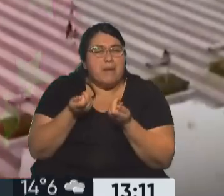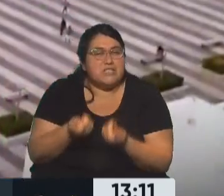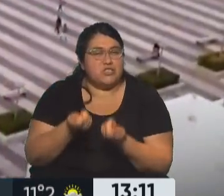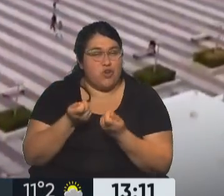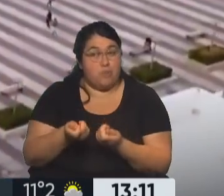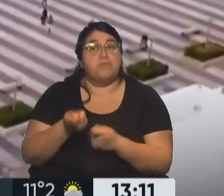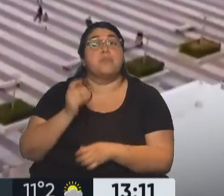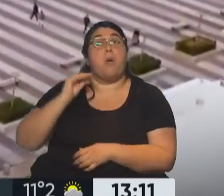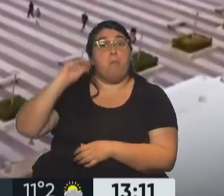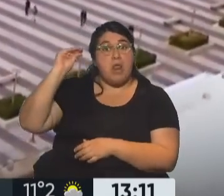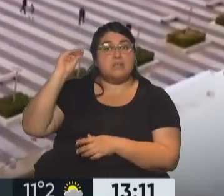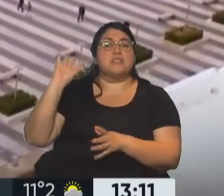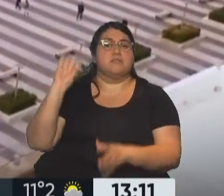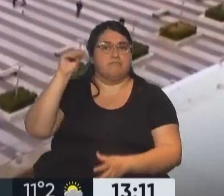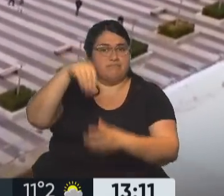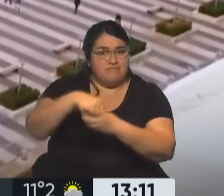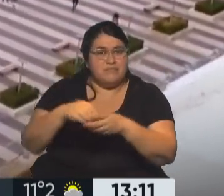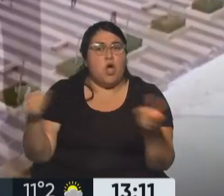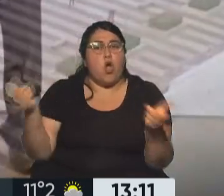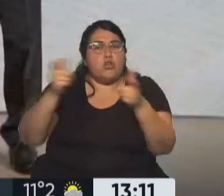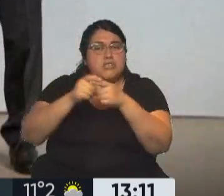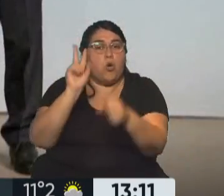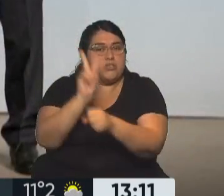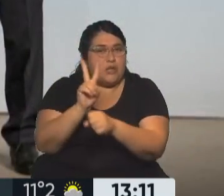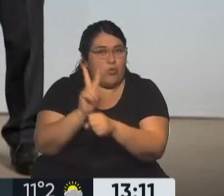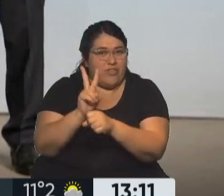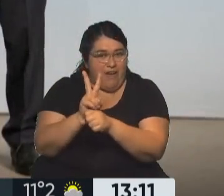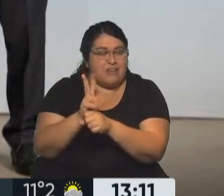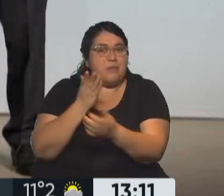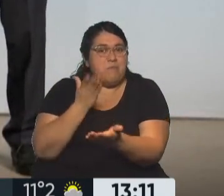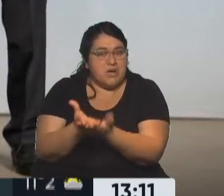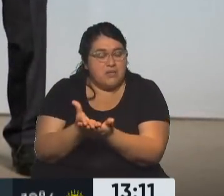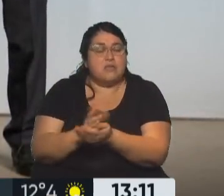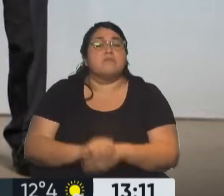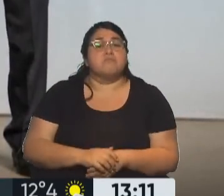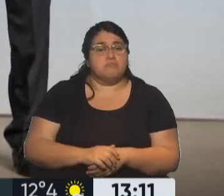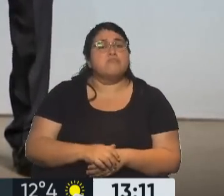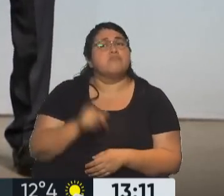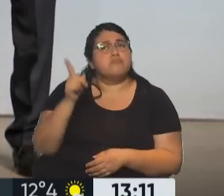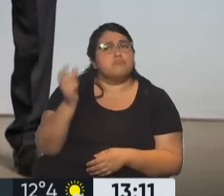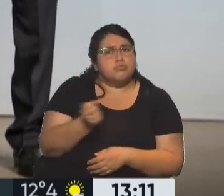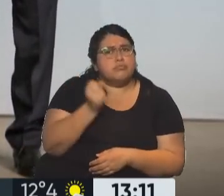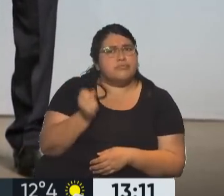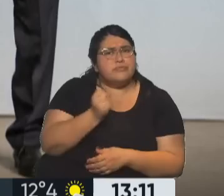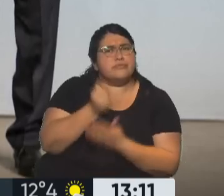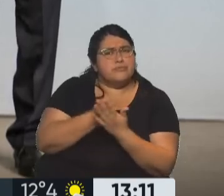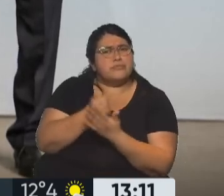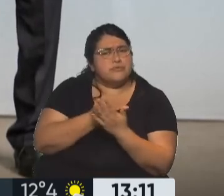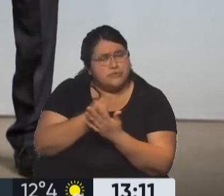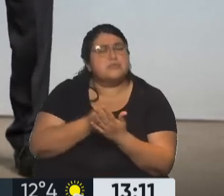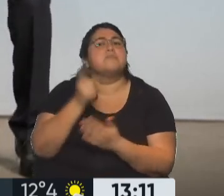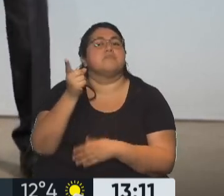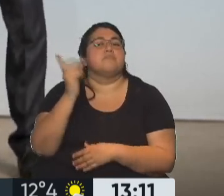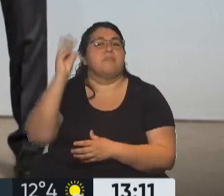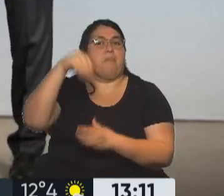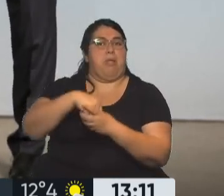país ingrese como miembro permanente al Consejo de Seguridad de las Naciones Unidas y consiguió que esa pretensión de larga data de Itamaraty